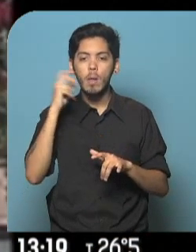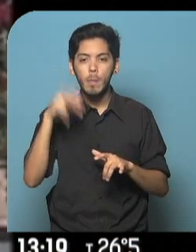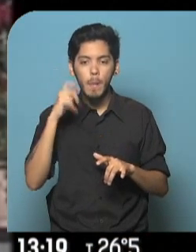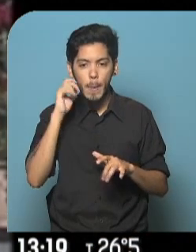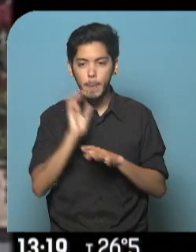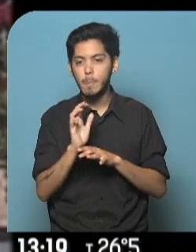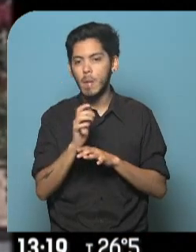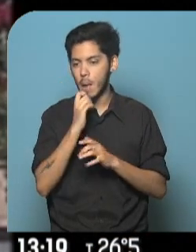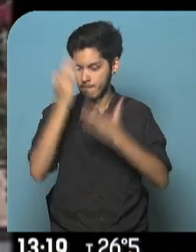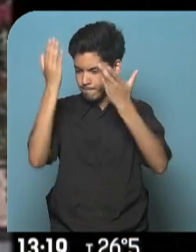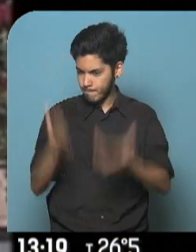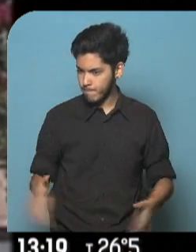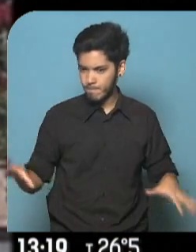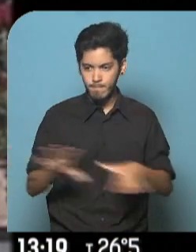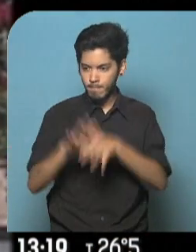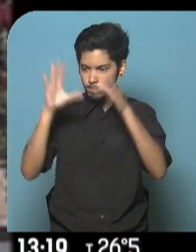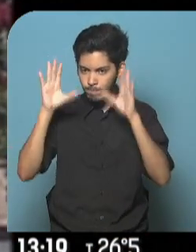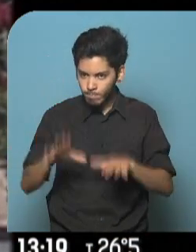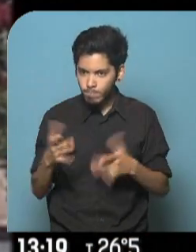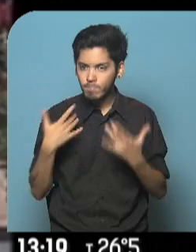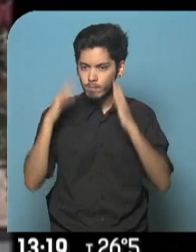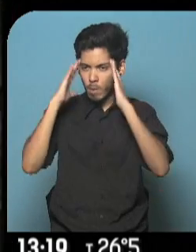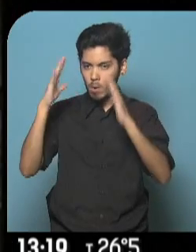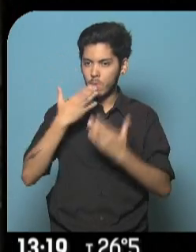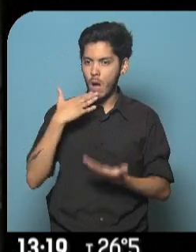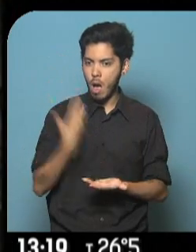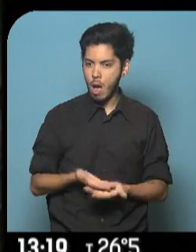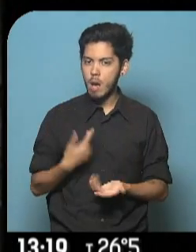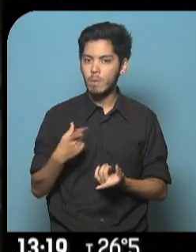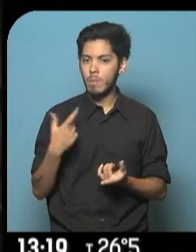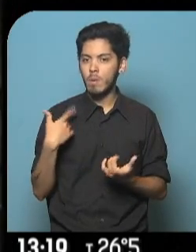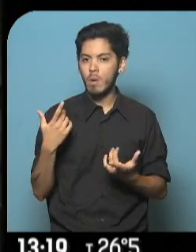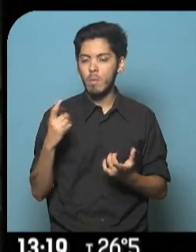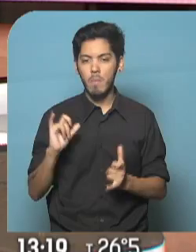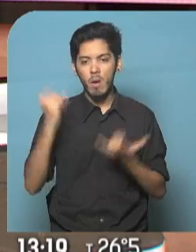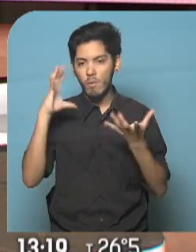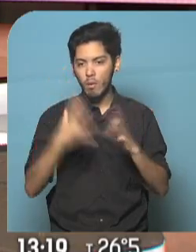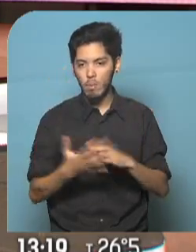alguien que pudo vivir de la mejor manera posible como le tocó vivir